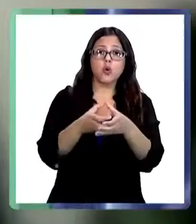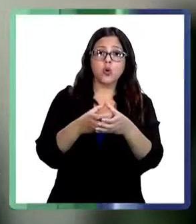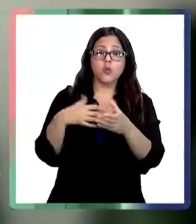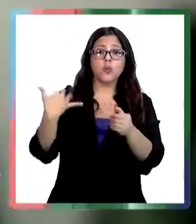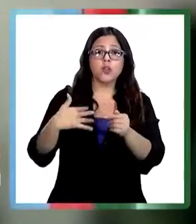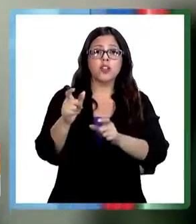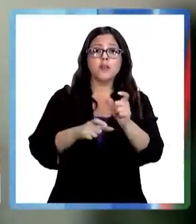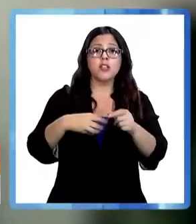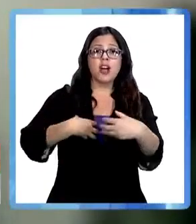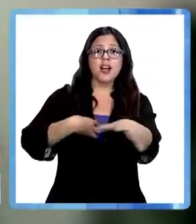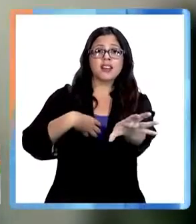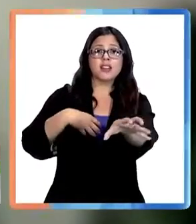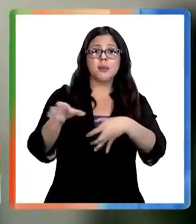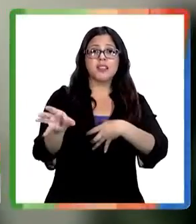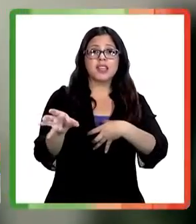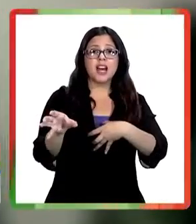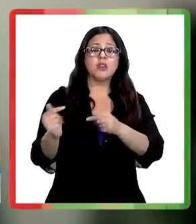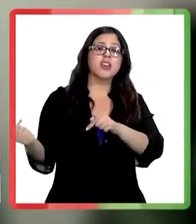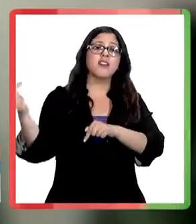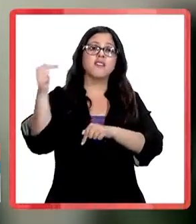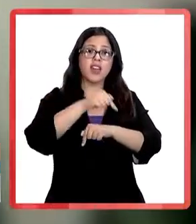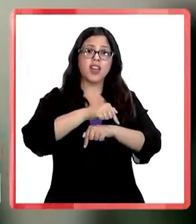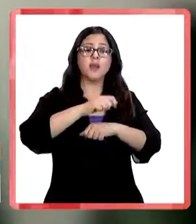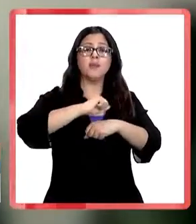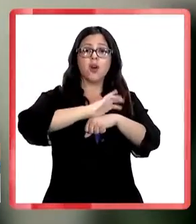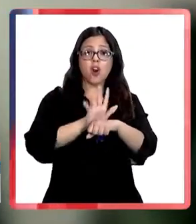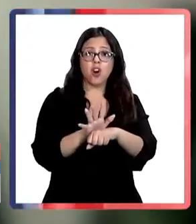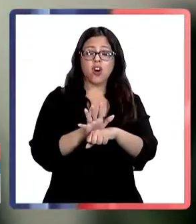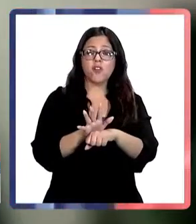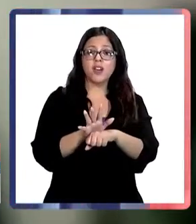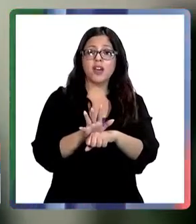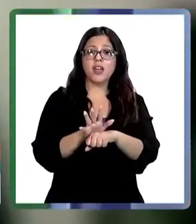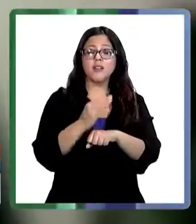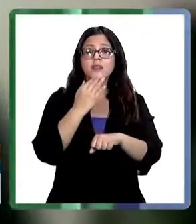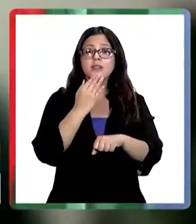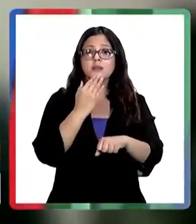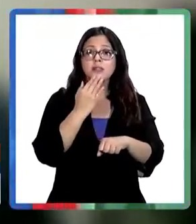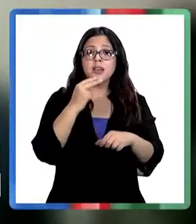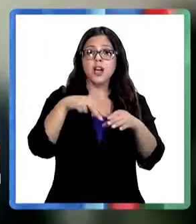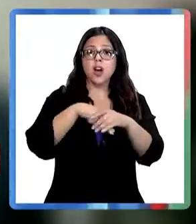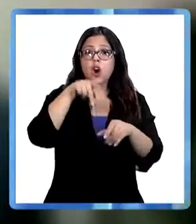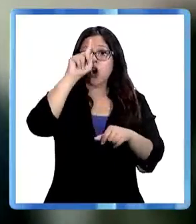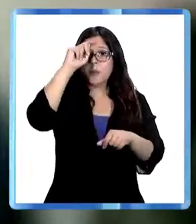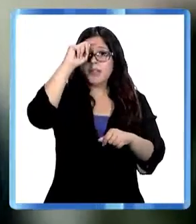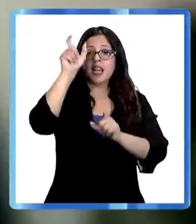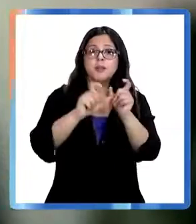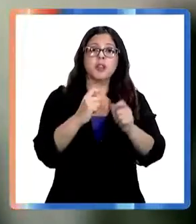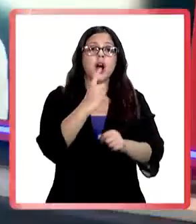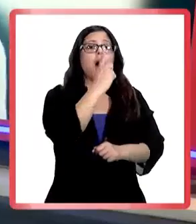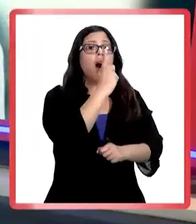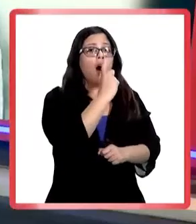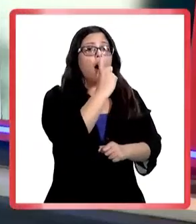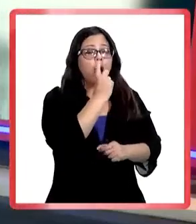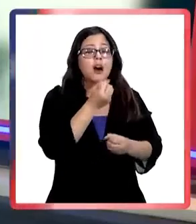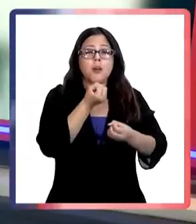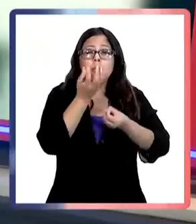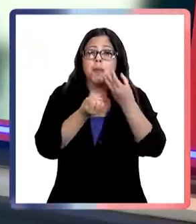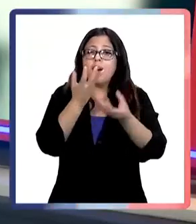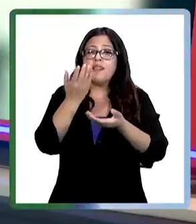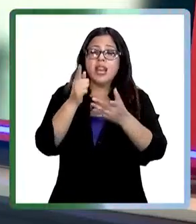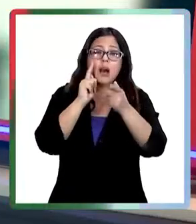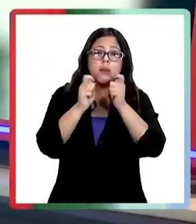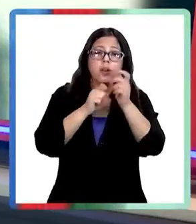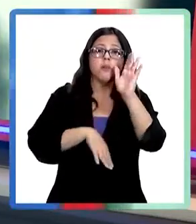grupo grande de pacientes trasplantados que han ingresado con COVID. Y también se están hospitalizando los asmáticos que están en primavera